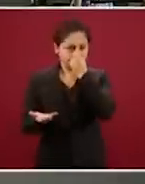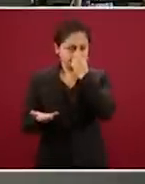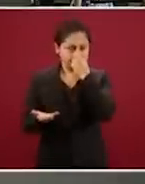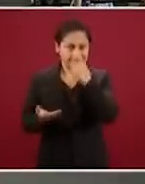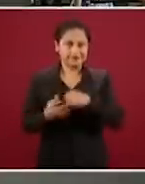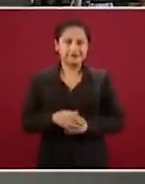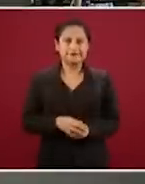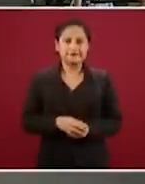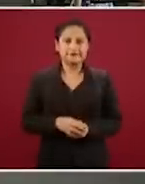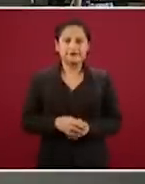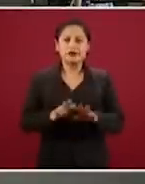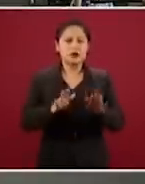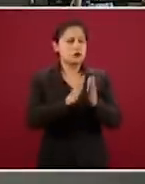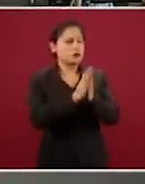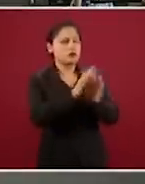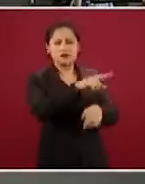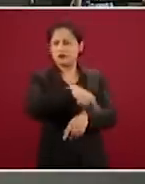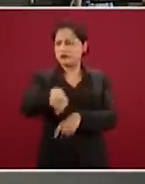podamos conseguir el dato.